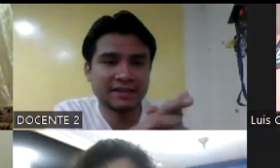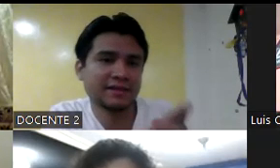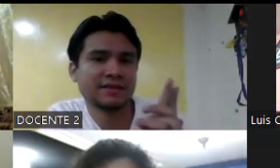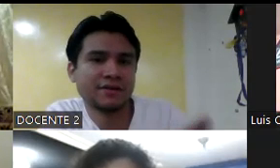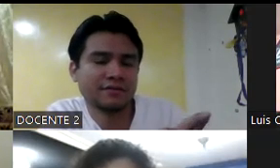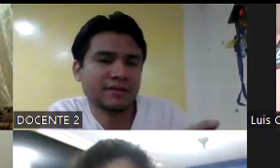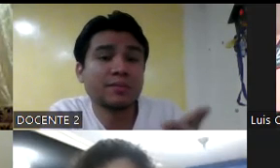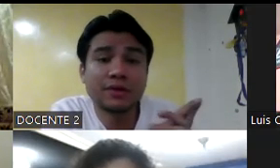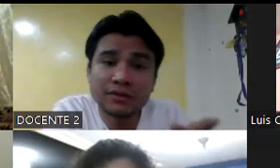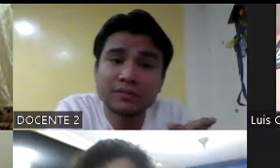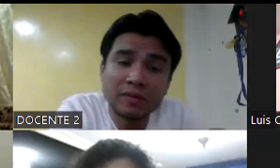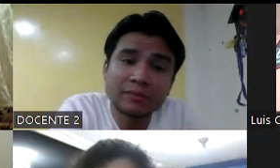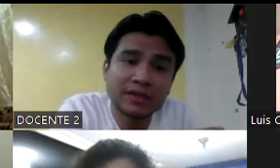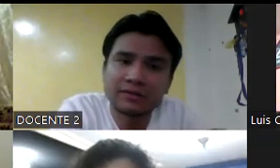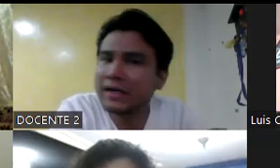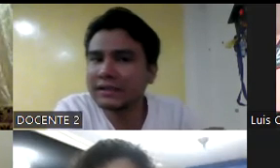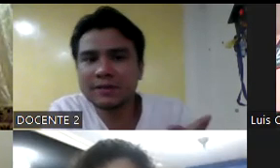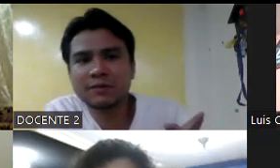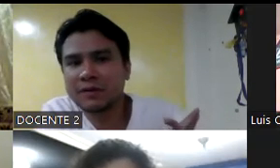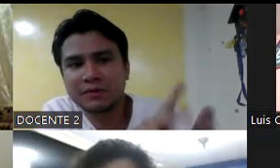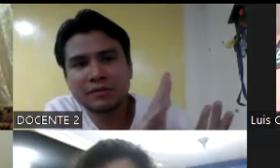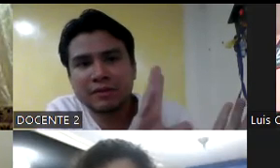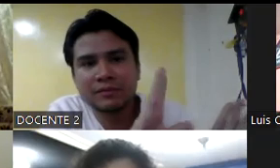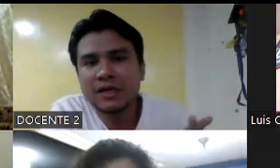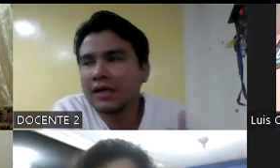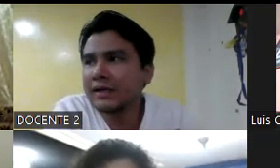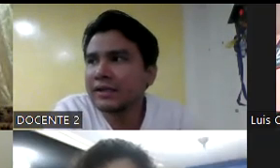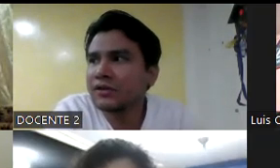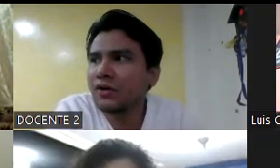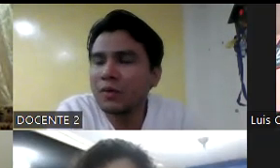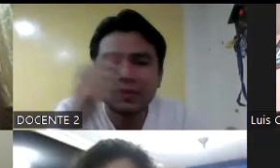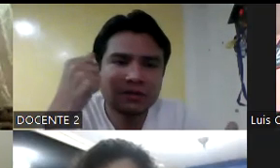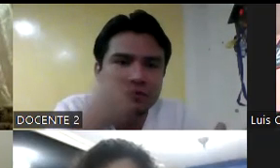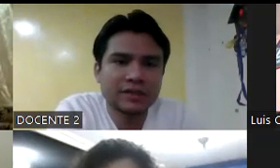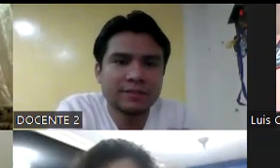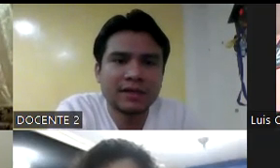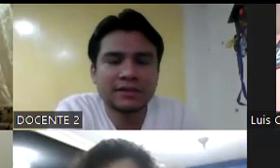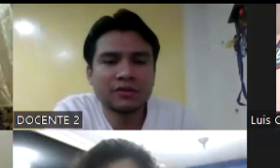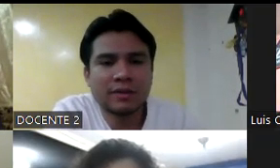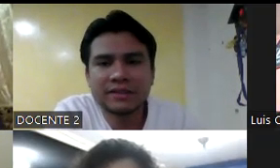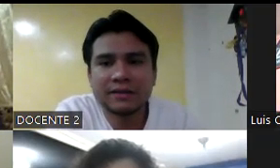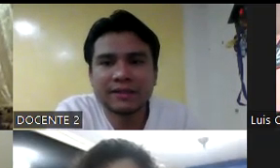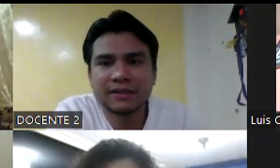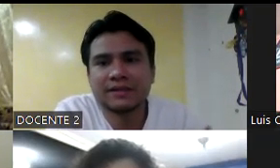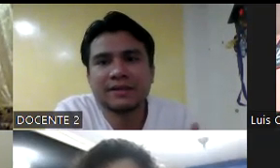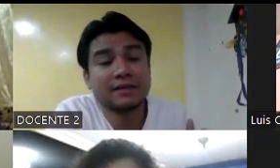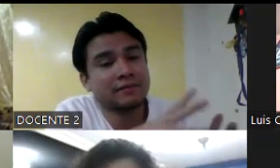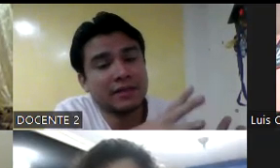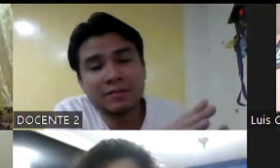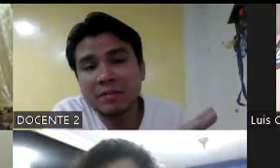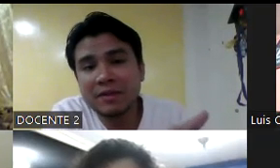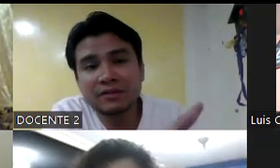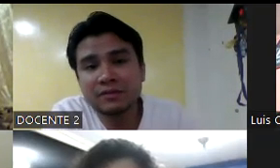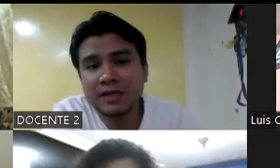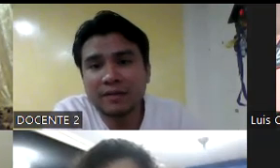esa sensación y por eso nos volvemos adictos. Asimismo, cuando nos volvemos, es que yo no puedo pasar un fin de semana sin tomarme cervezas.